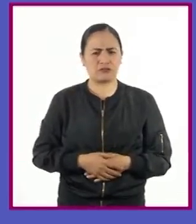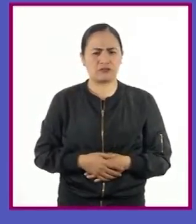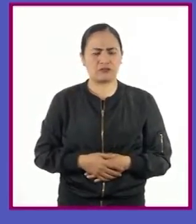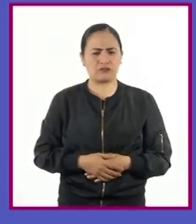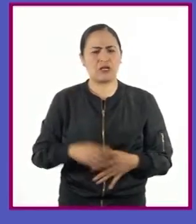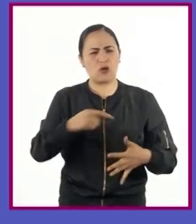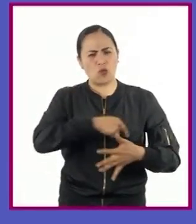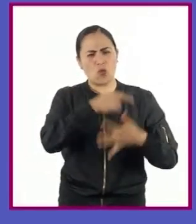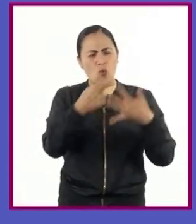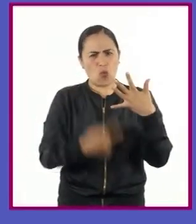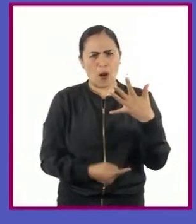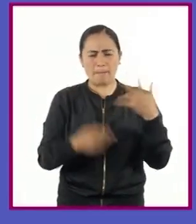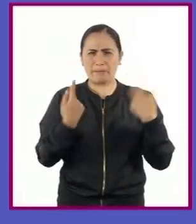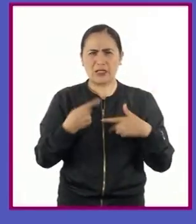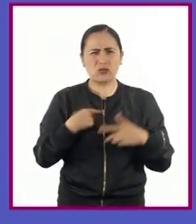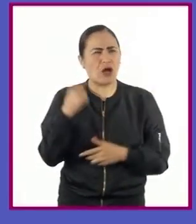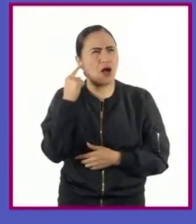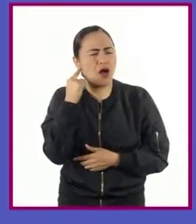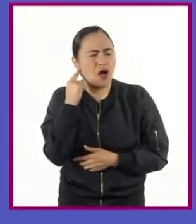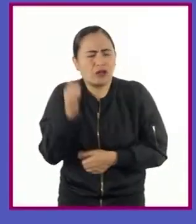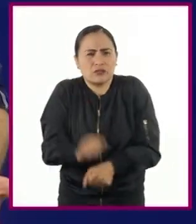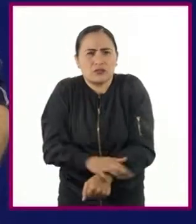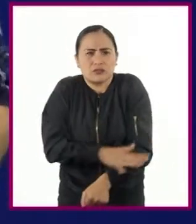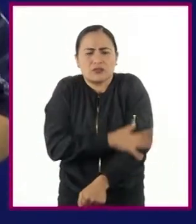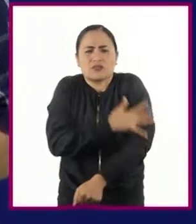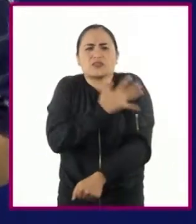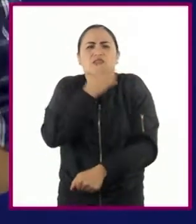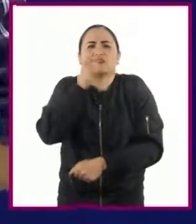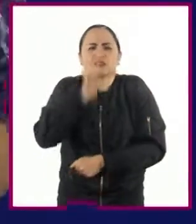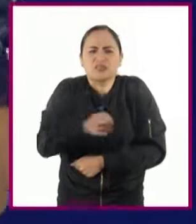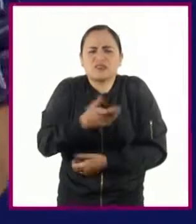para causar sensaciones en la audiencia?